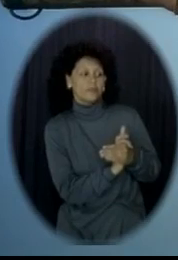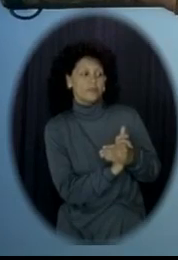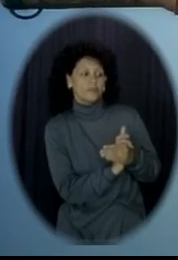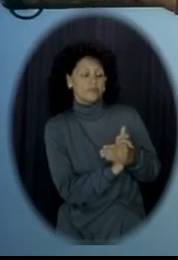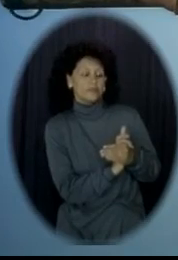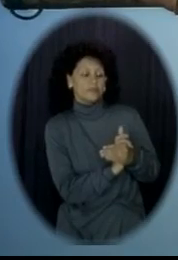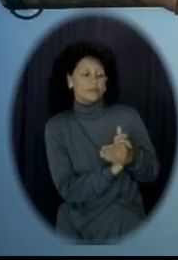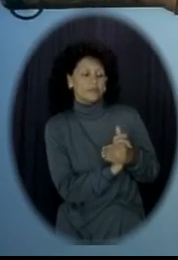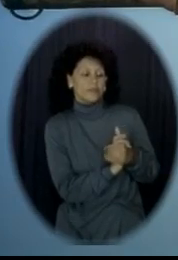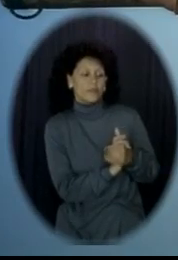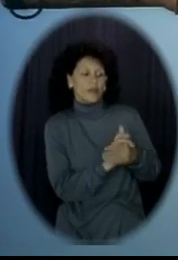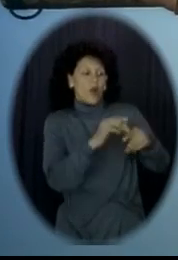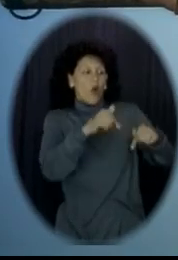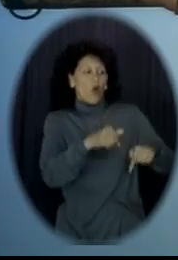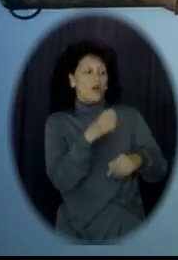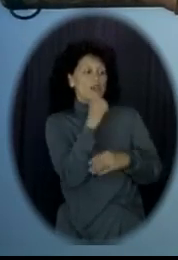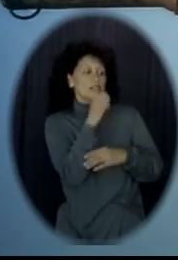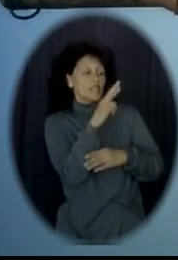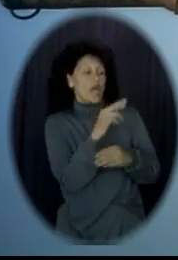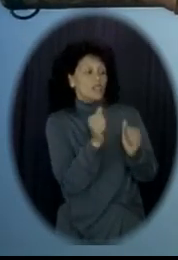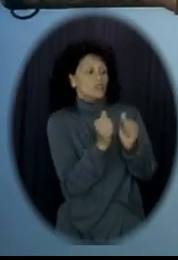Te prometo